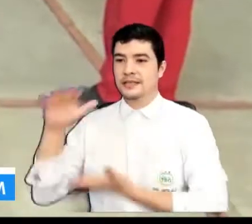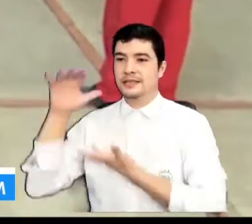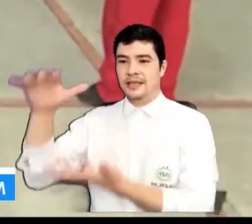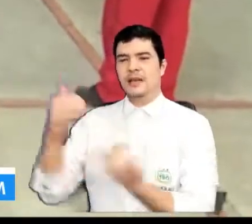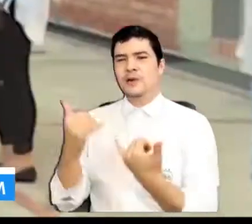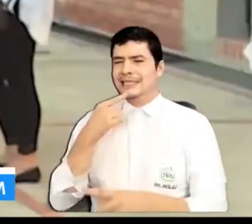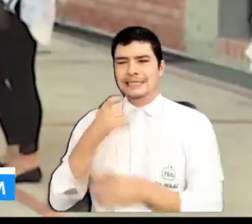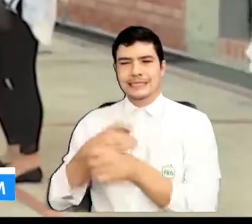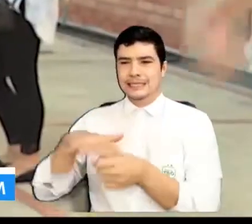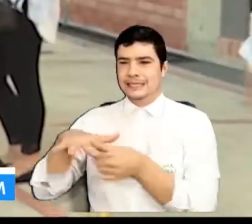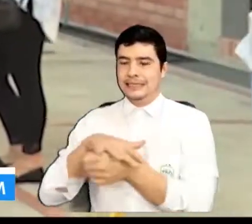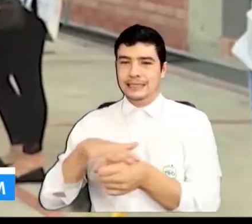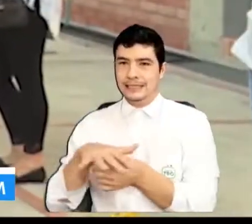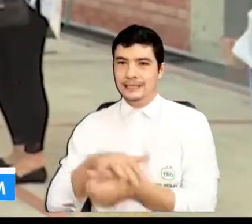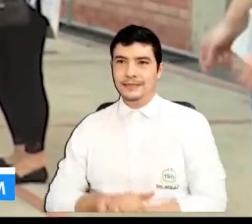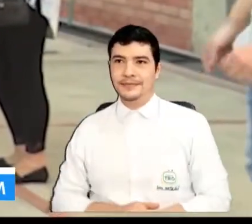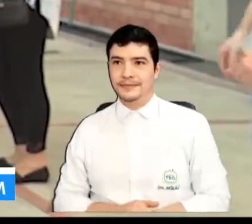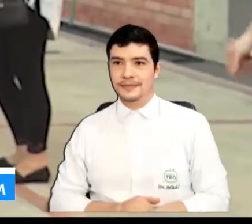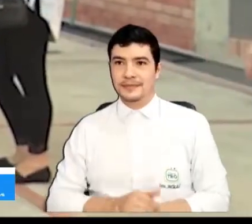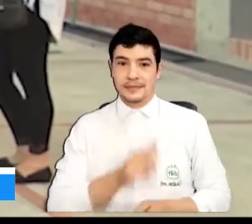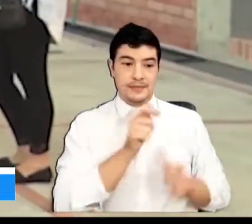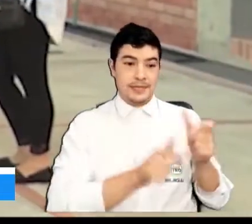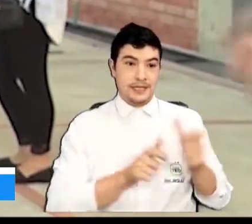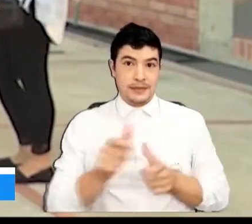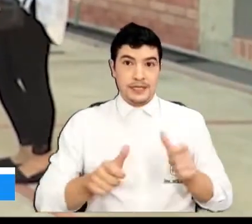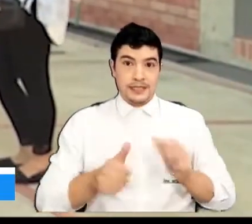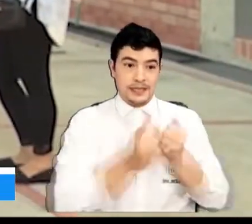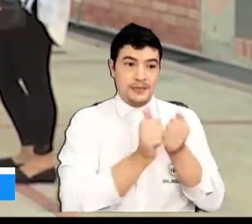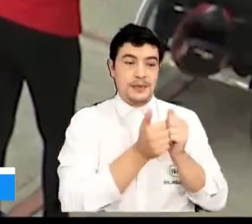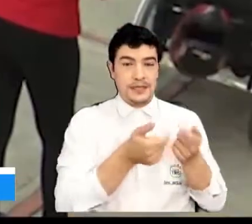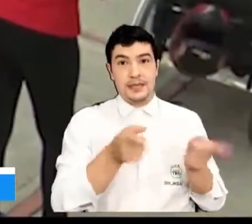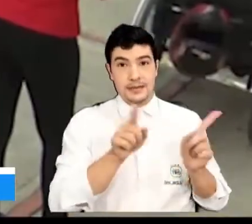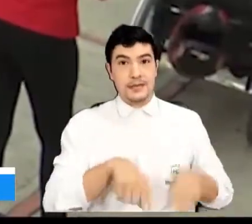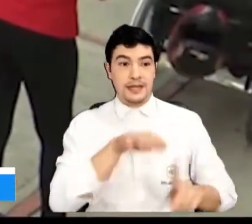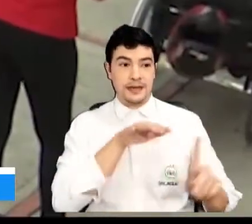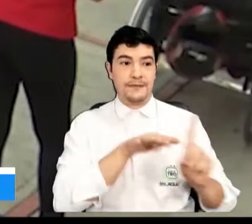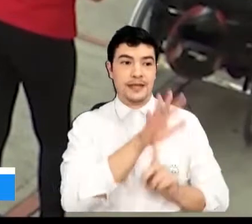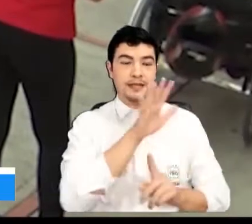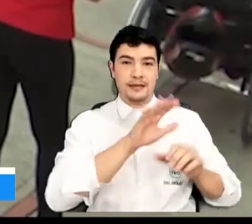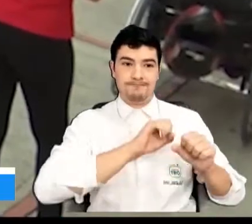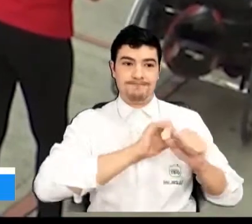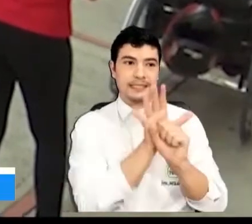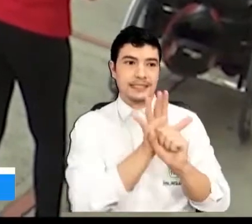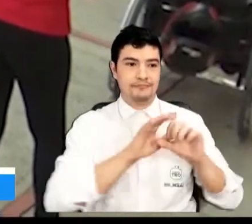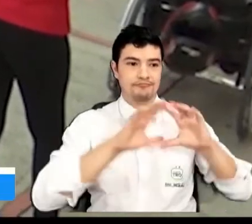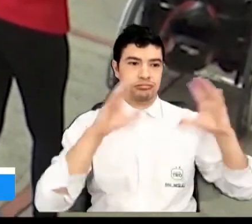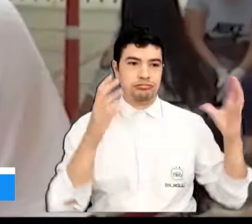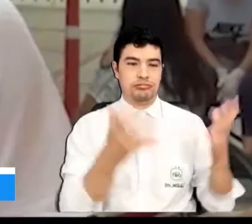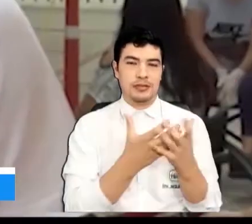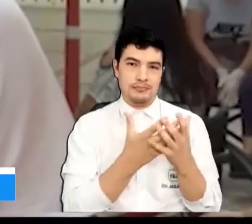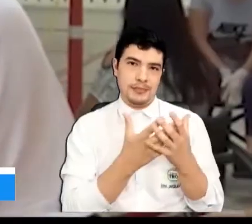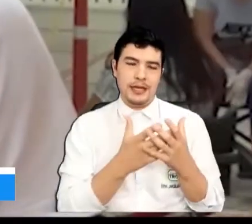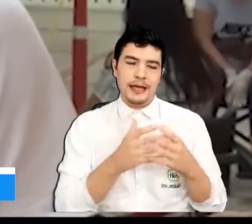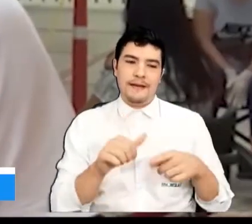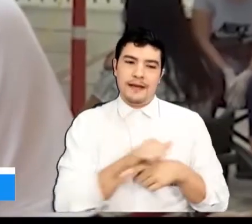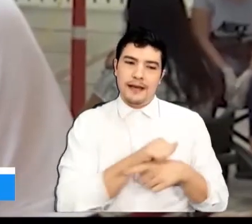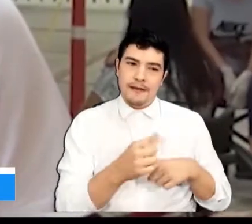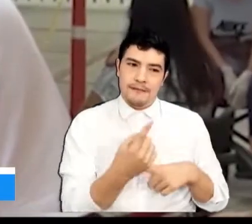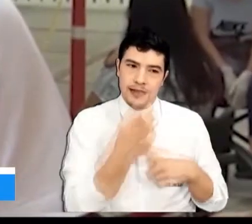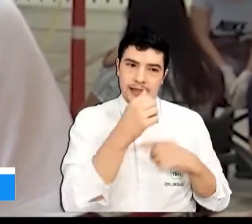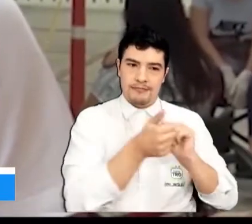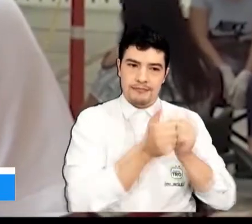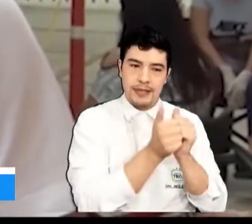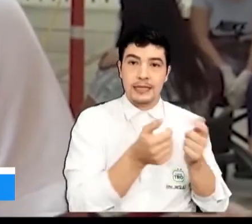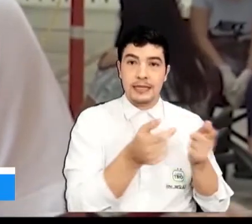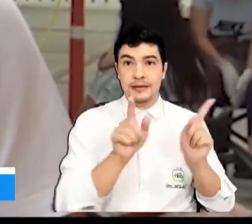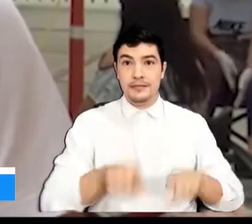han sufrido económicamente. Por eso, Indenorte espera amortiguar un poco la crisis que viven en esta cuarentena.